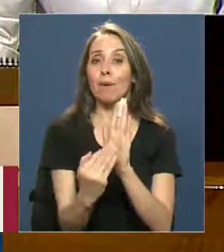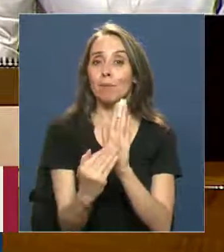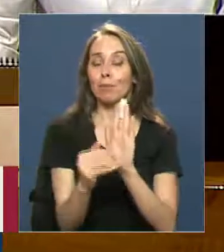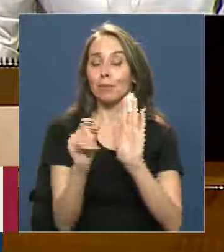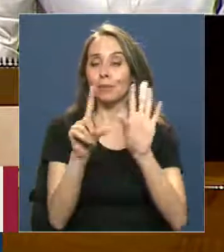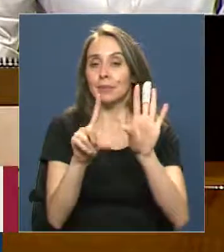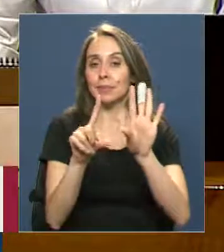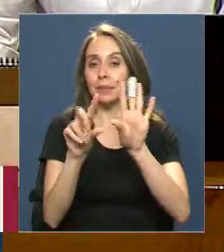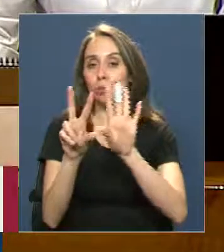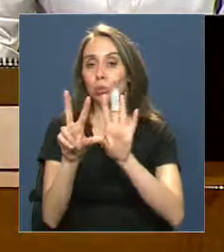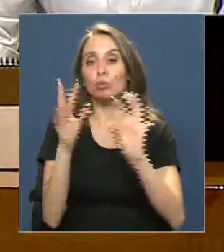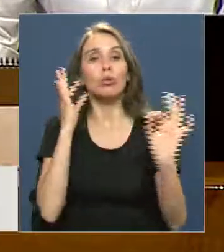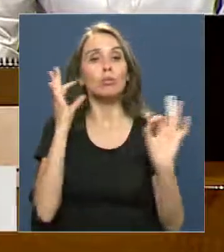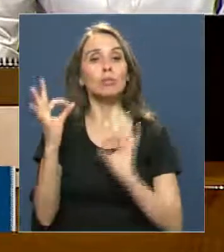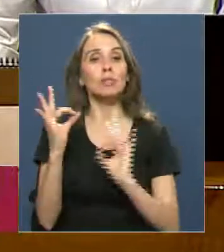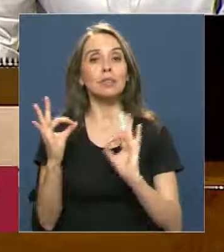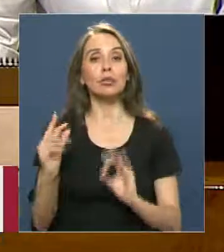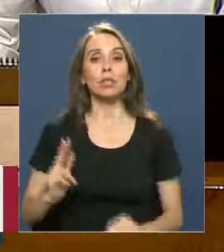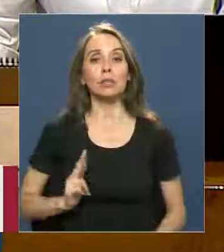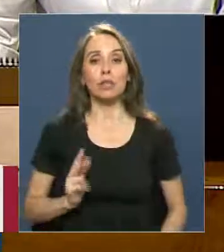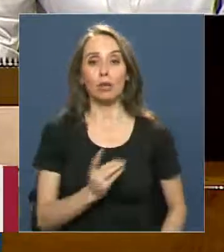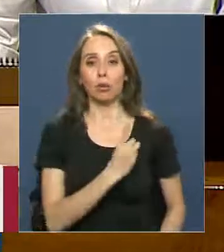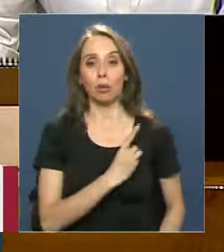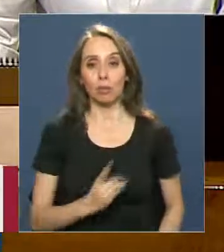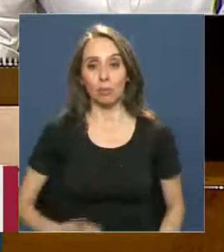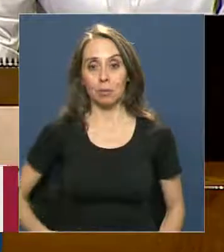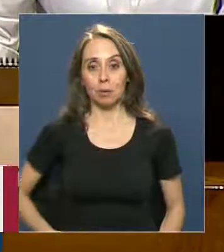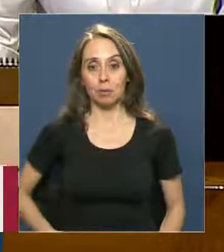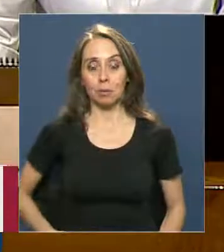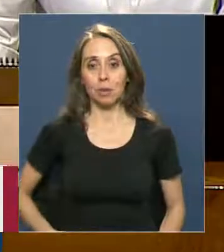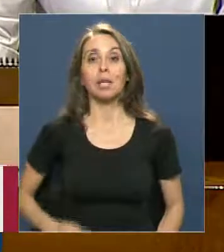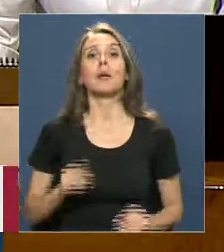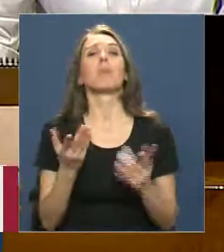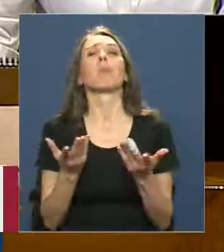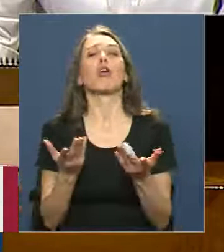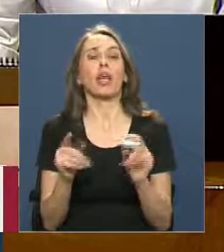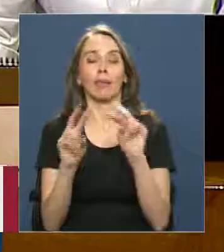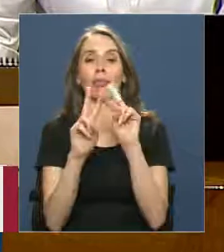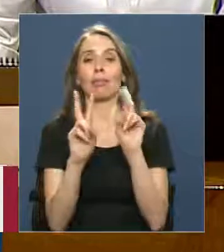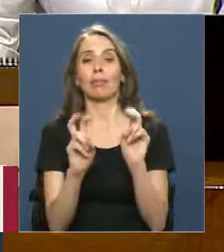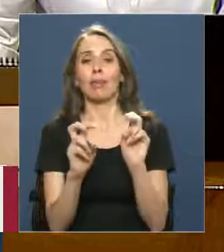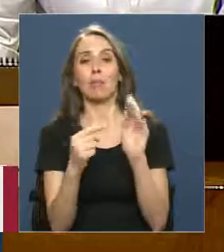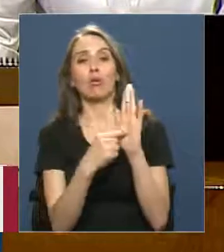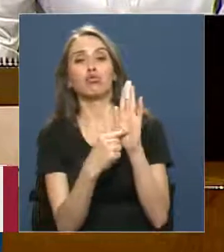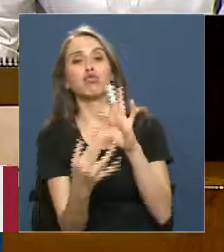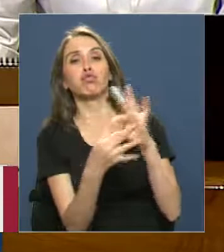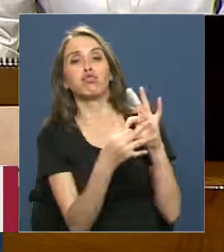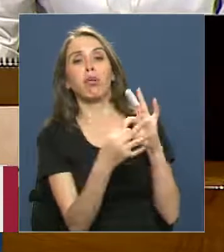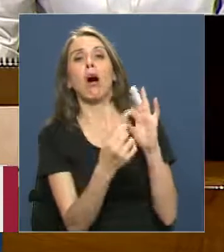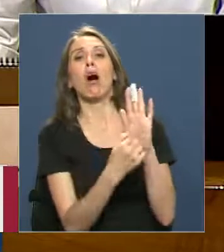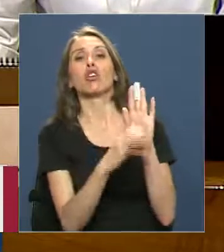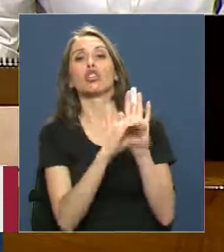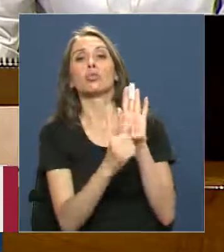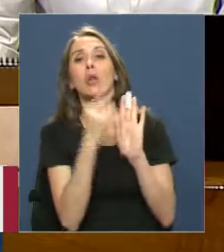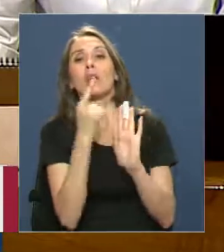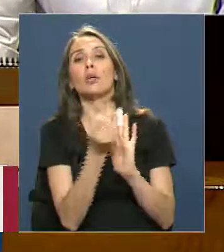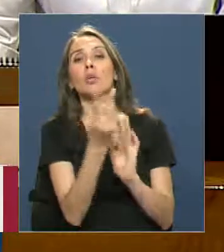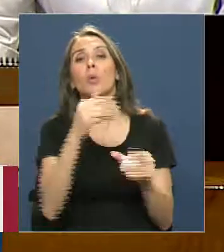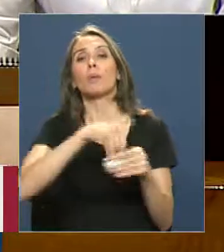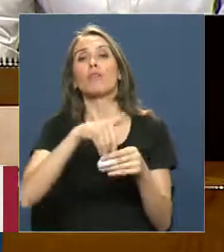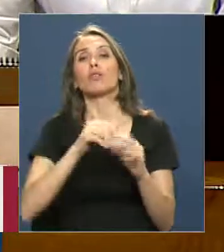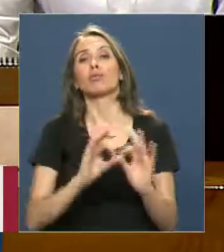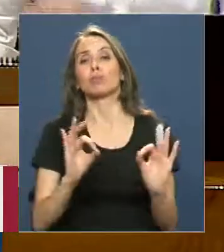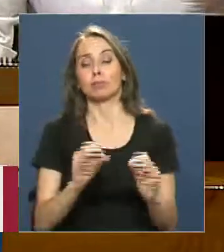de 78 señoras y señores diputados, por tratarse de una disposición de quórum calificado. En votación.